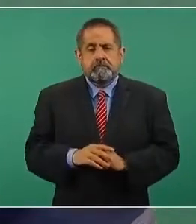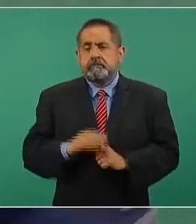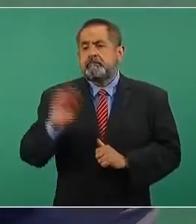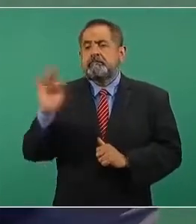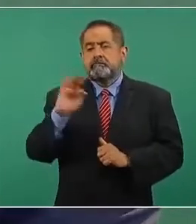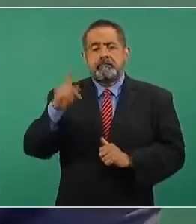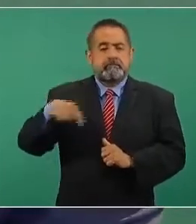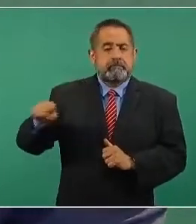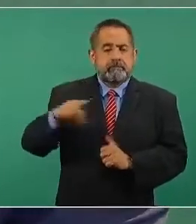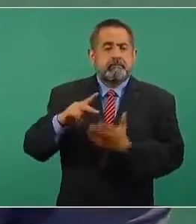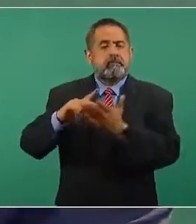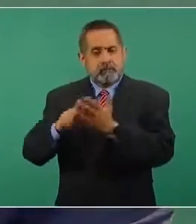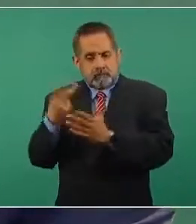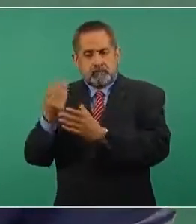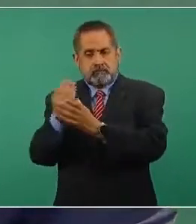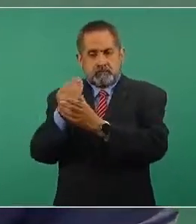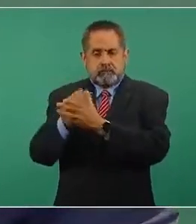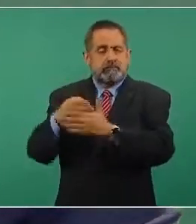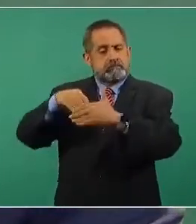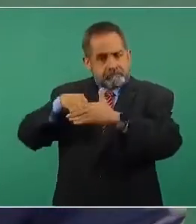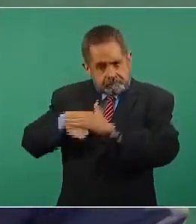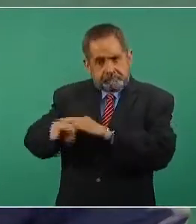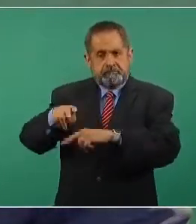podrían reiniciar clases